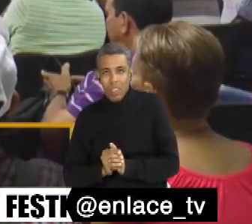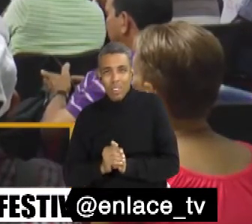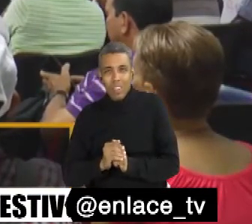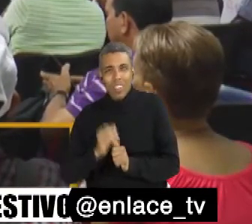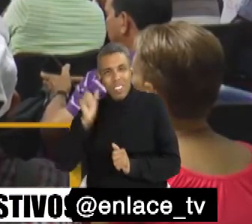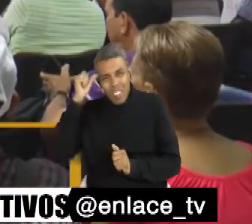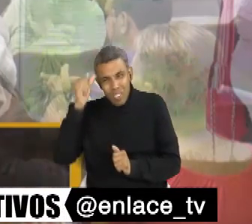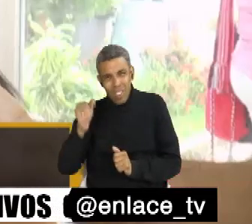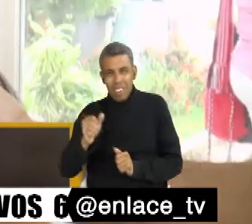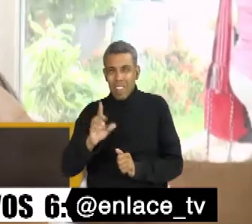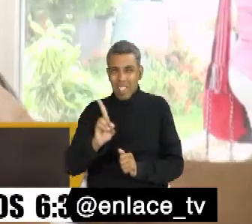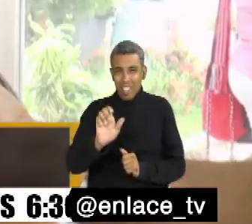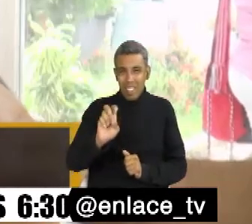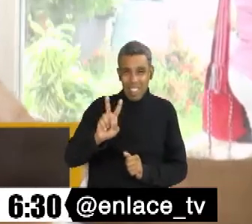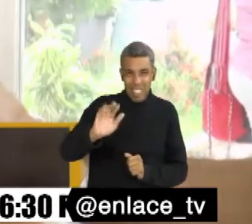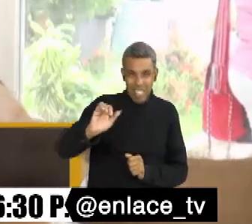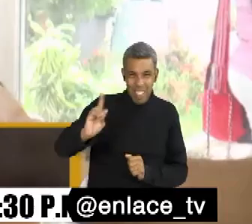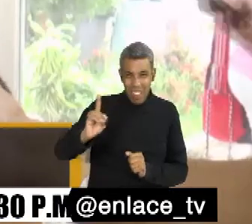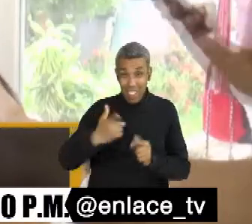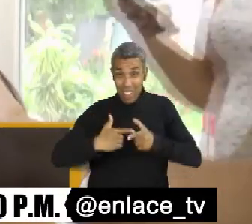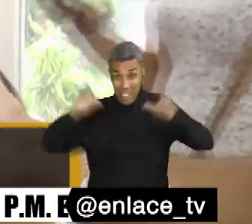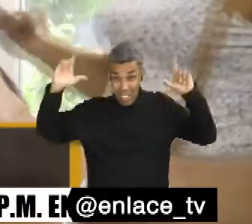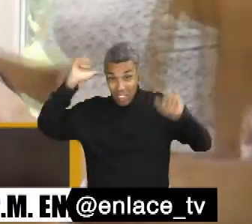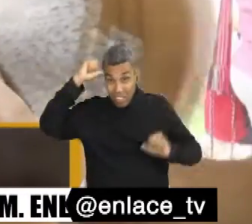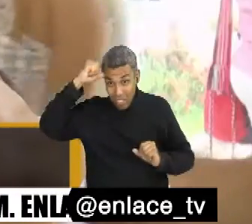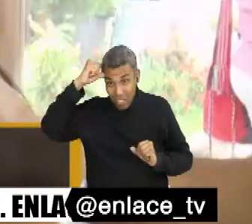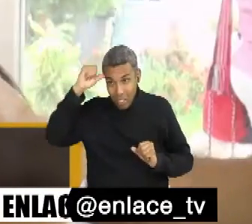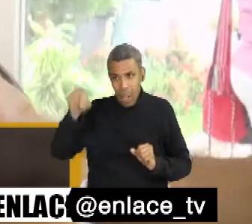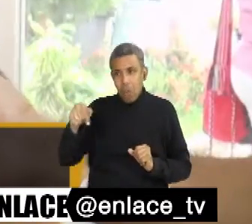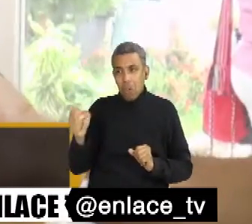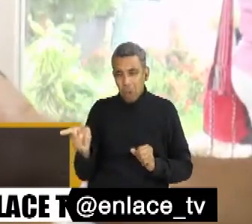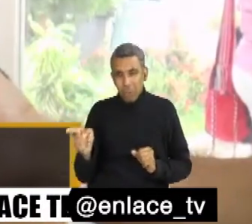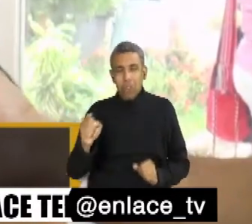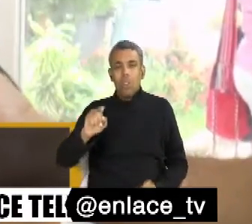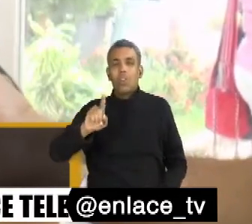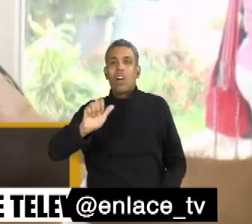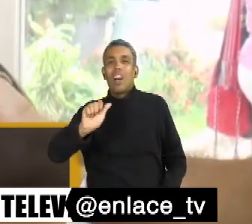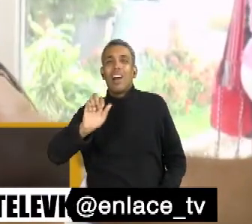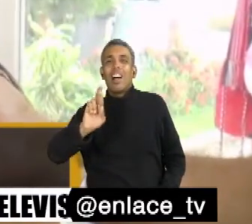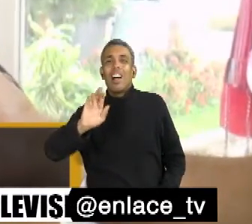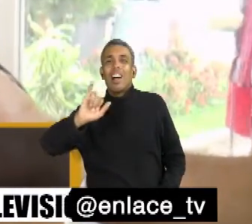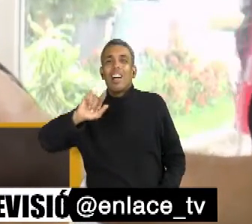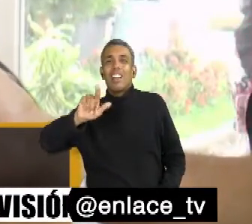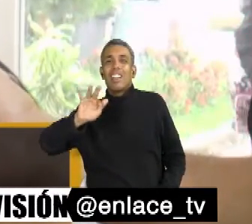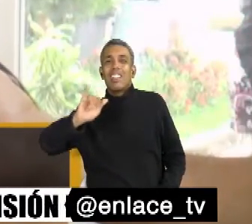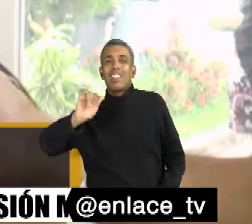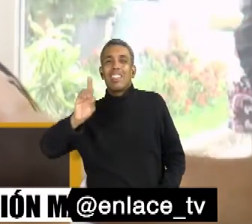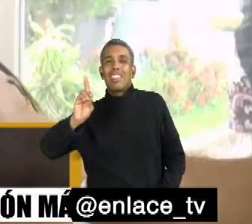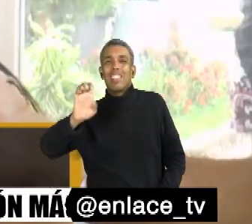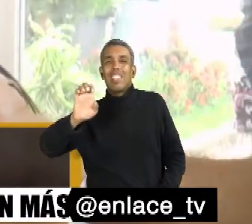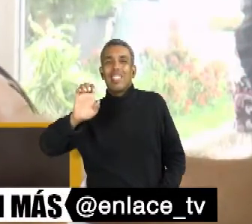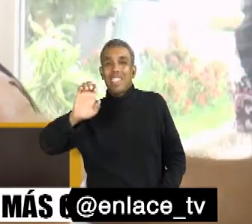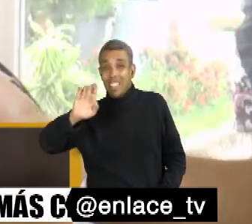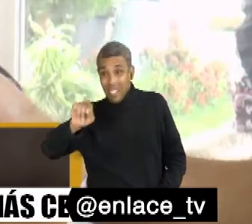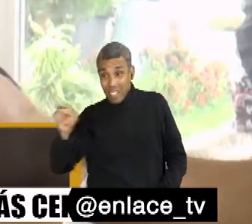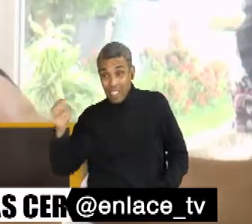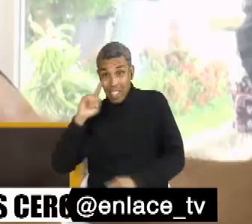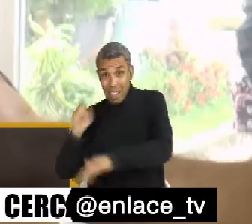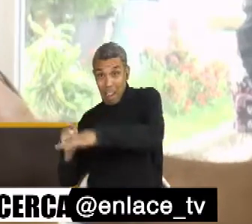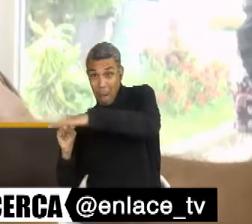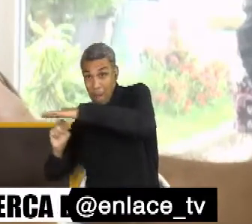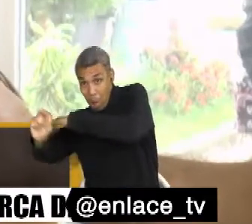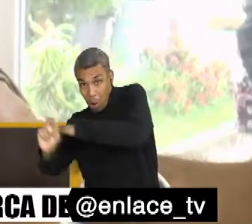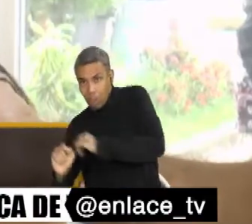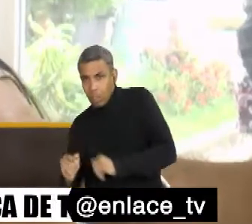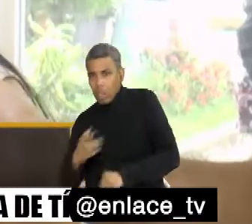Ravelo Crespo. No hay absolutamente ningún, pero ningún testimonio que pueda soportar semejante mentira. Los testigos